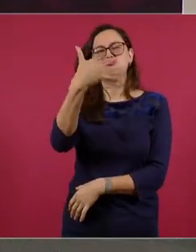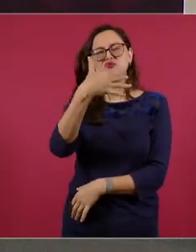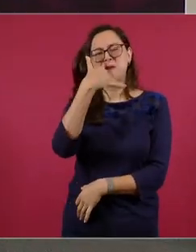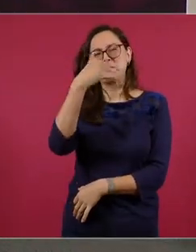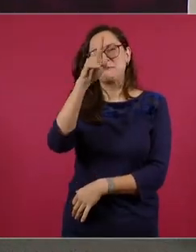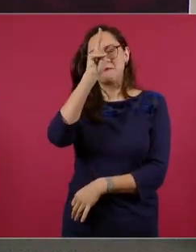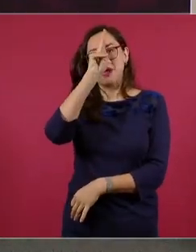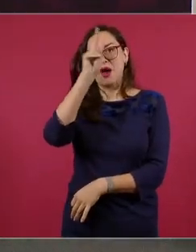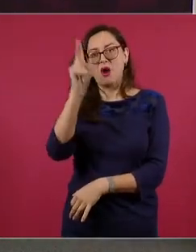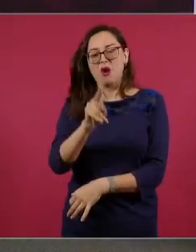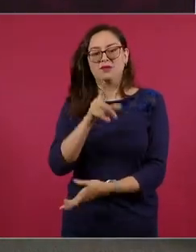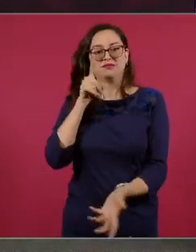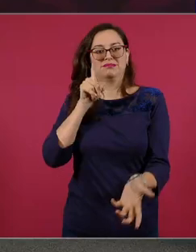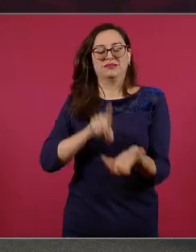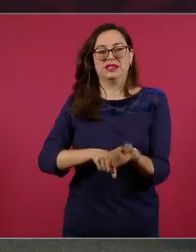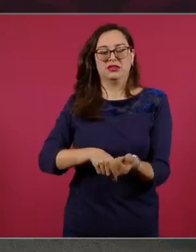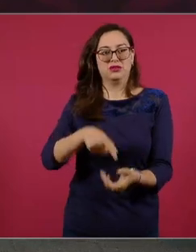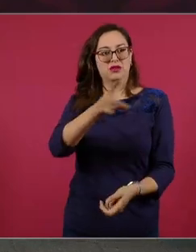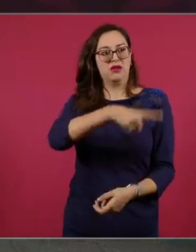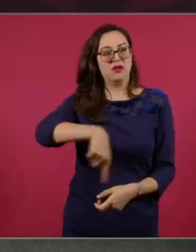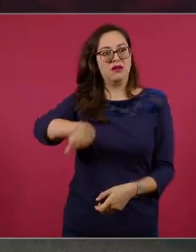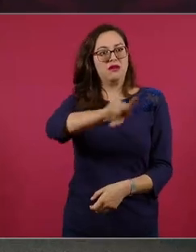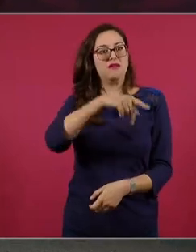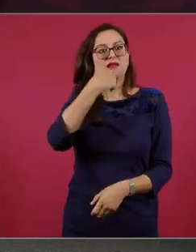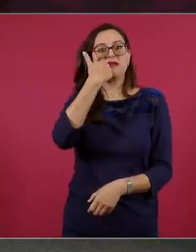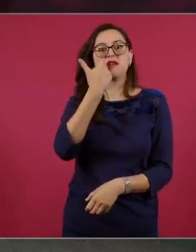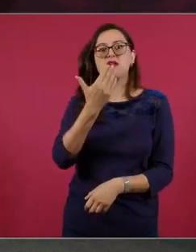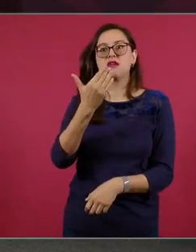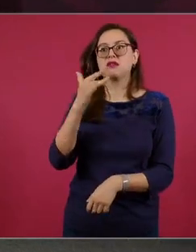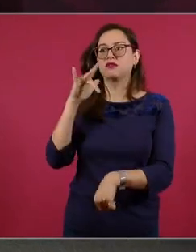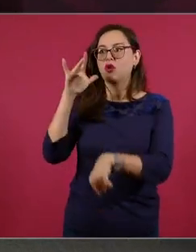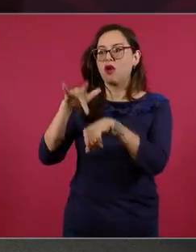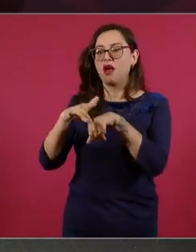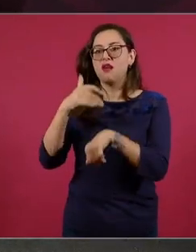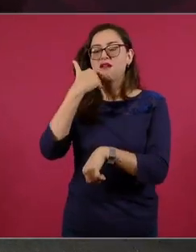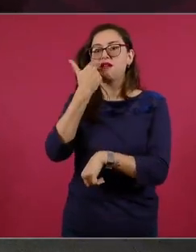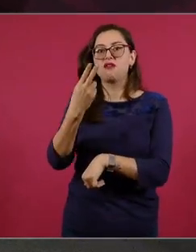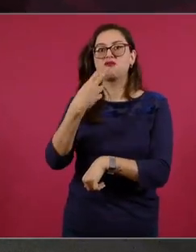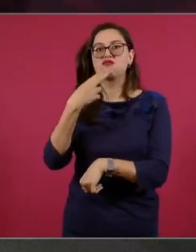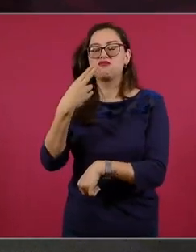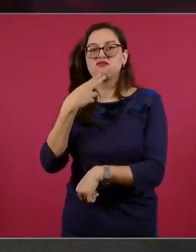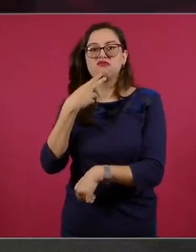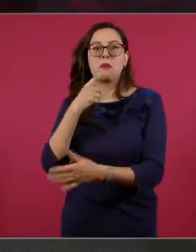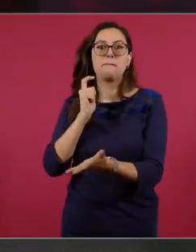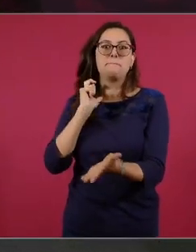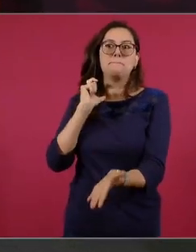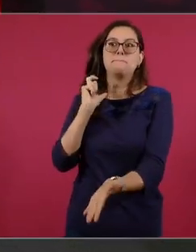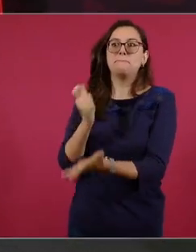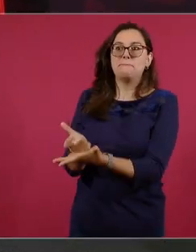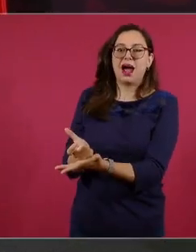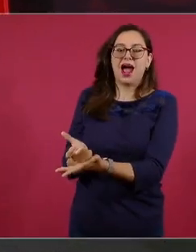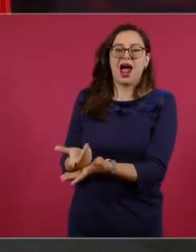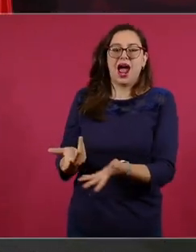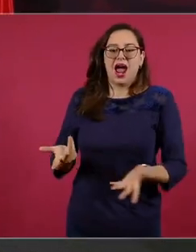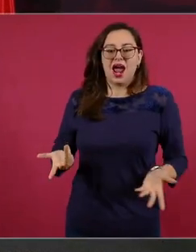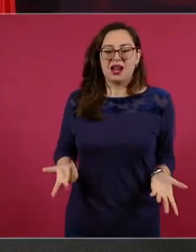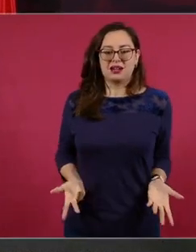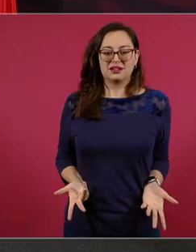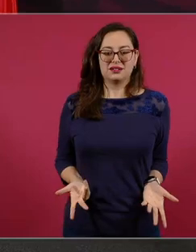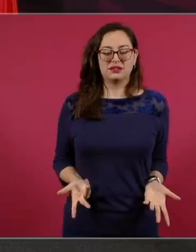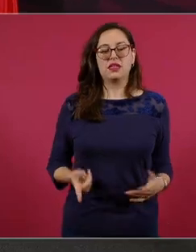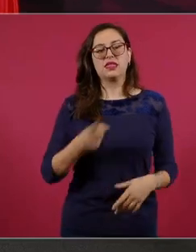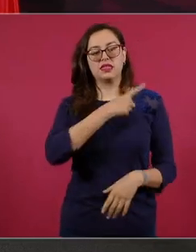Entonces hay que buscar opciones alternativas. y Rocío